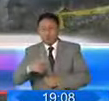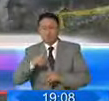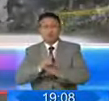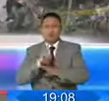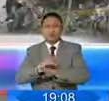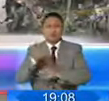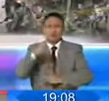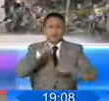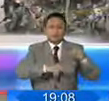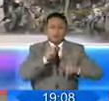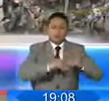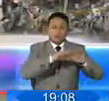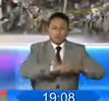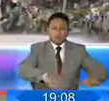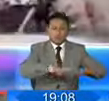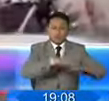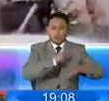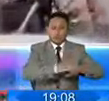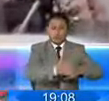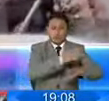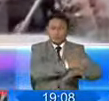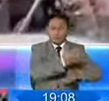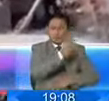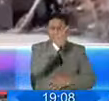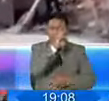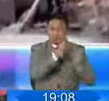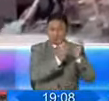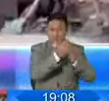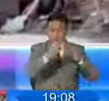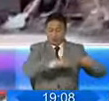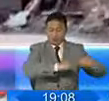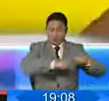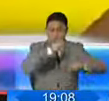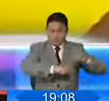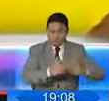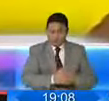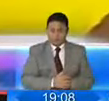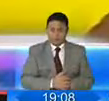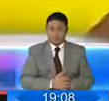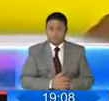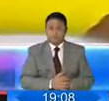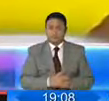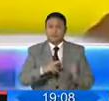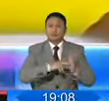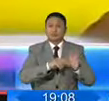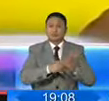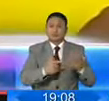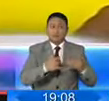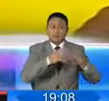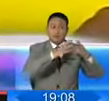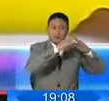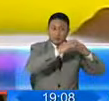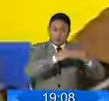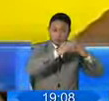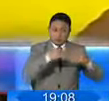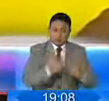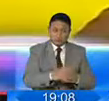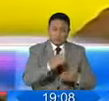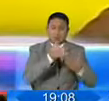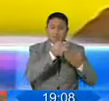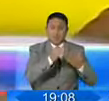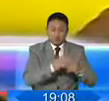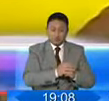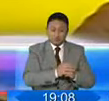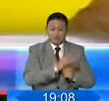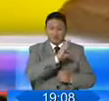reconstrucción de las provincias de afectadas por el terremoto del pasado 16 de abril y eso es para acabar derrocamientos que se nos disparó el presupuesto 70